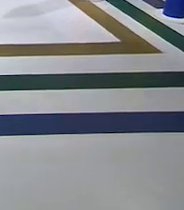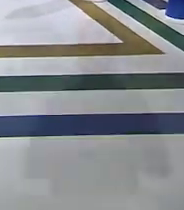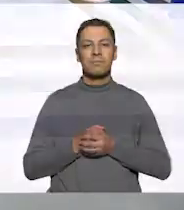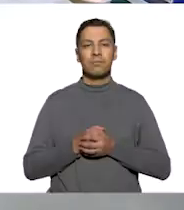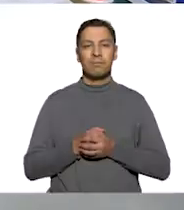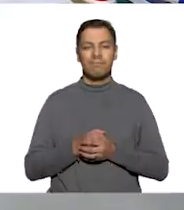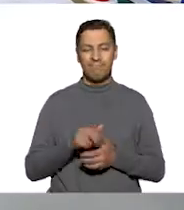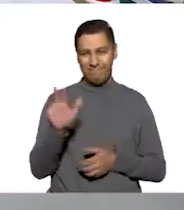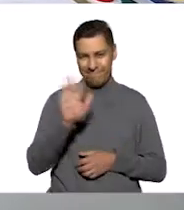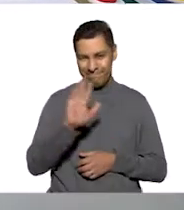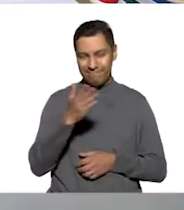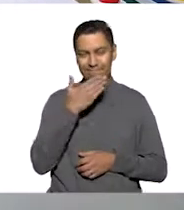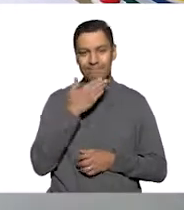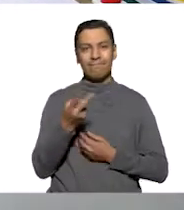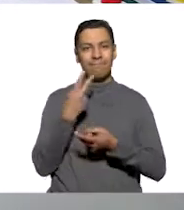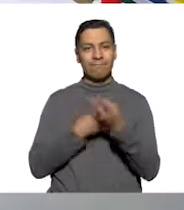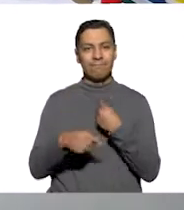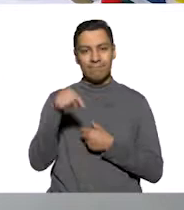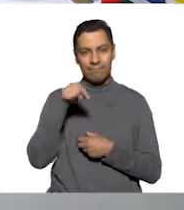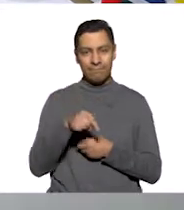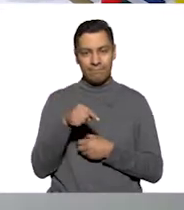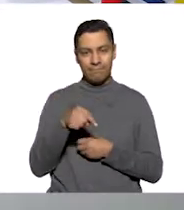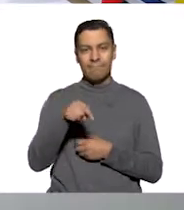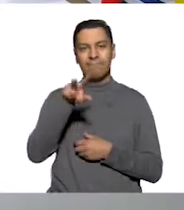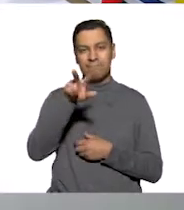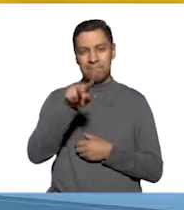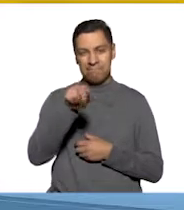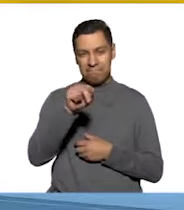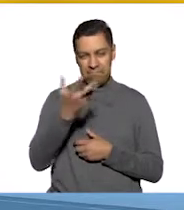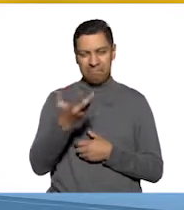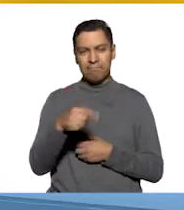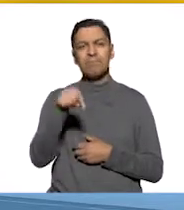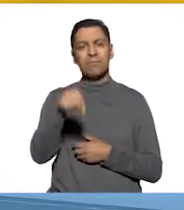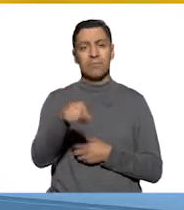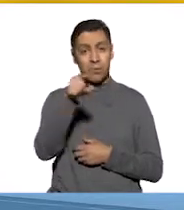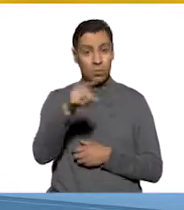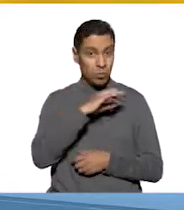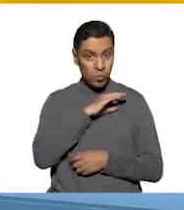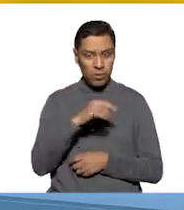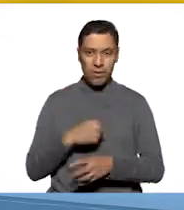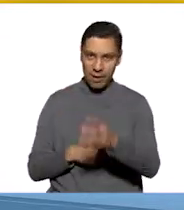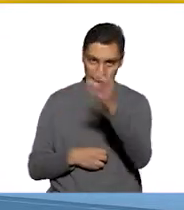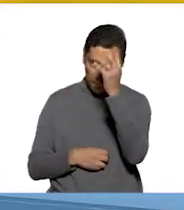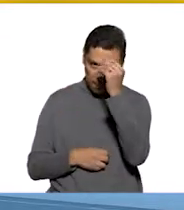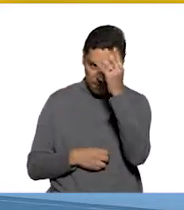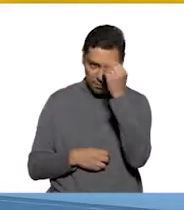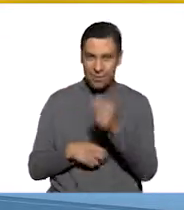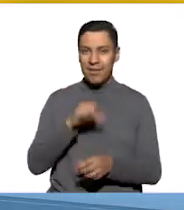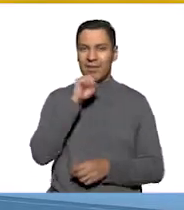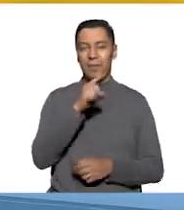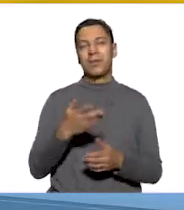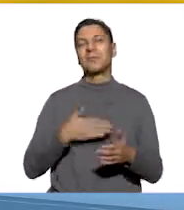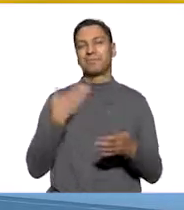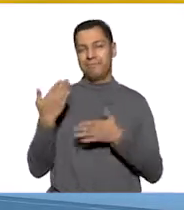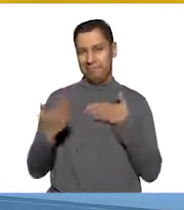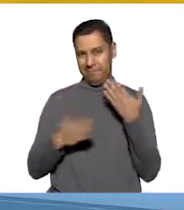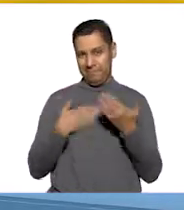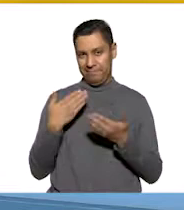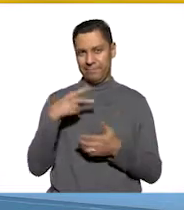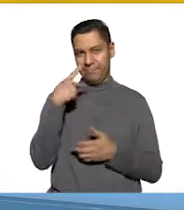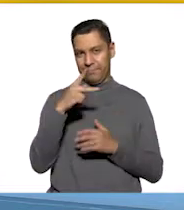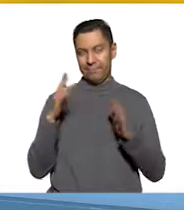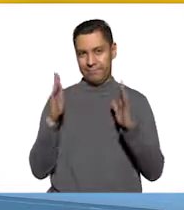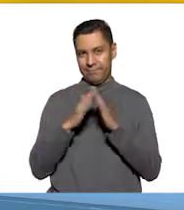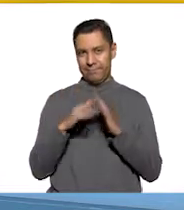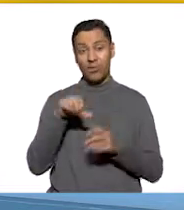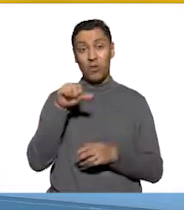Hola, hola, bienvenidas y bienvenidos a Aprende en Casa, un espacio en el que vamos a poder aprender y divertirnos desde nuestros hogares. Y para ello